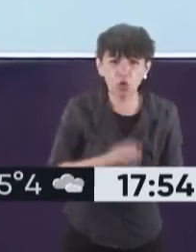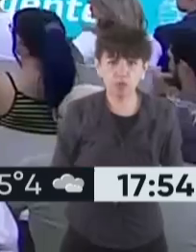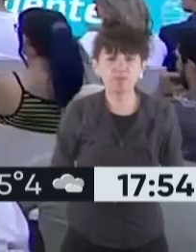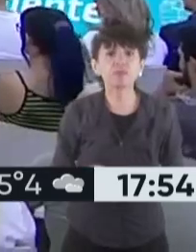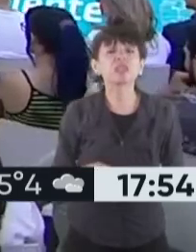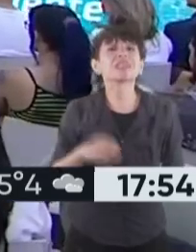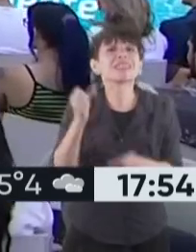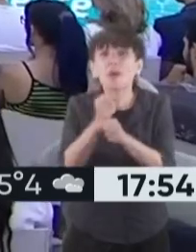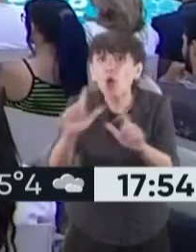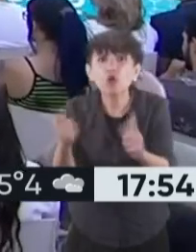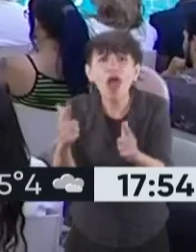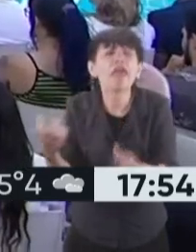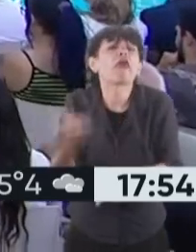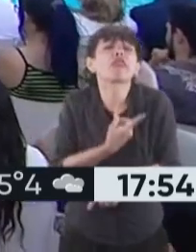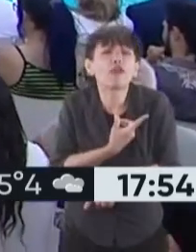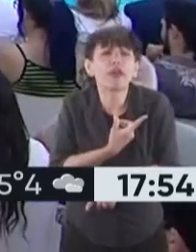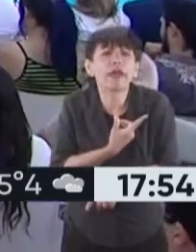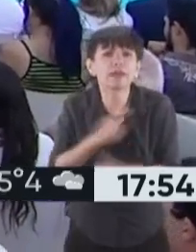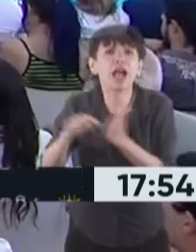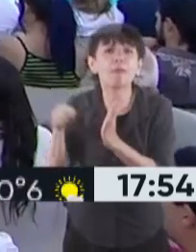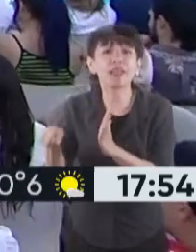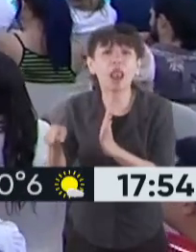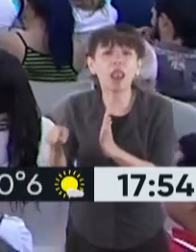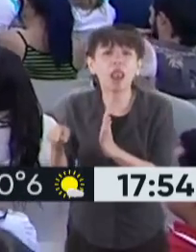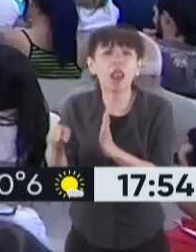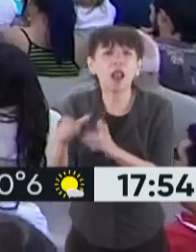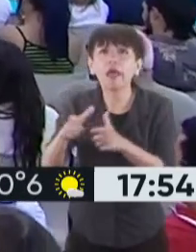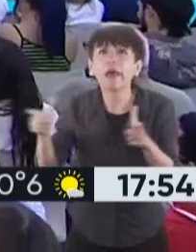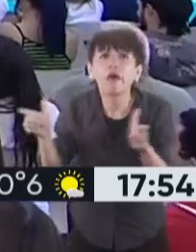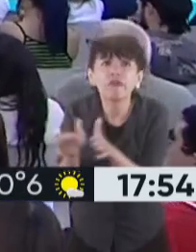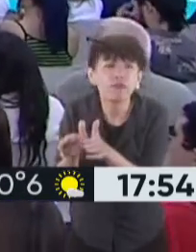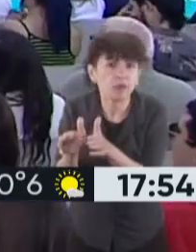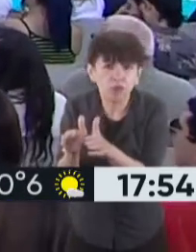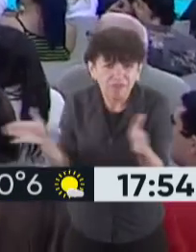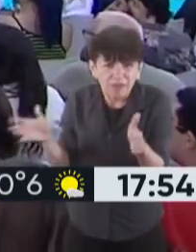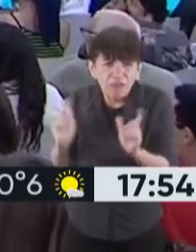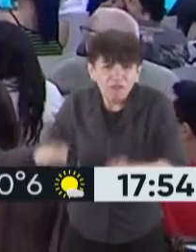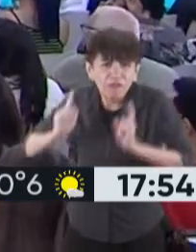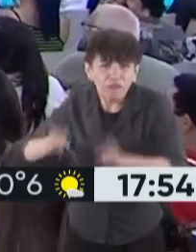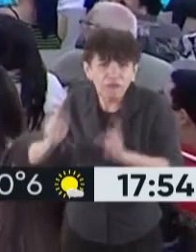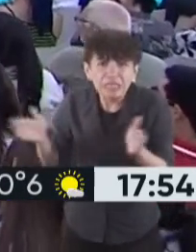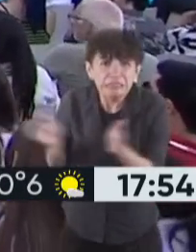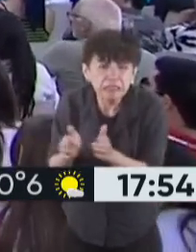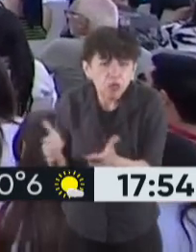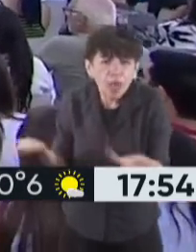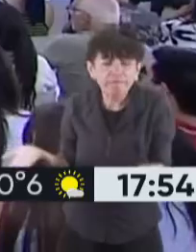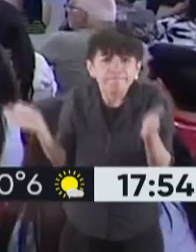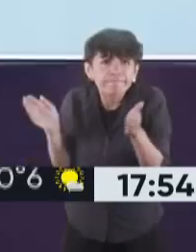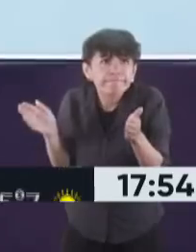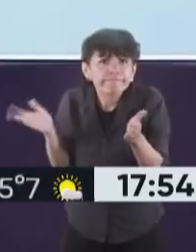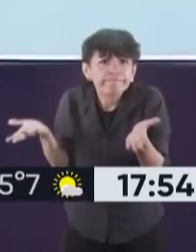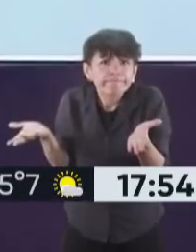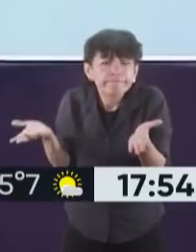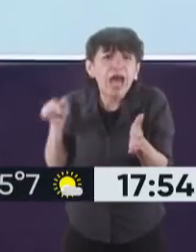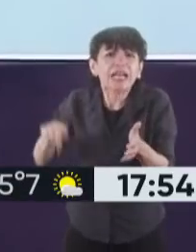desocupación? En la ciudad de Buenos Aires, acá no baja. Acá no baja. Porque acá parece que el trabajo no es un